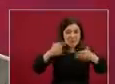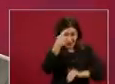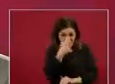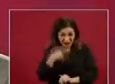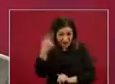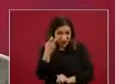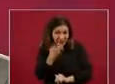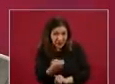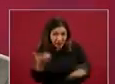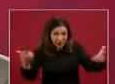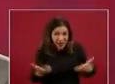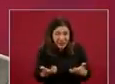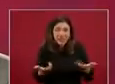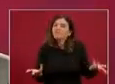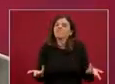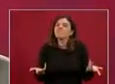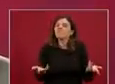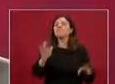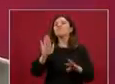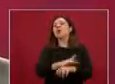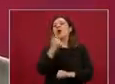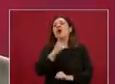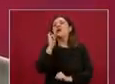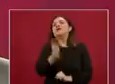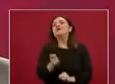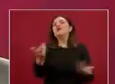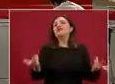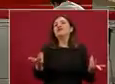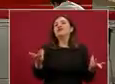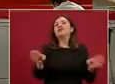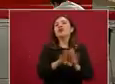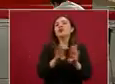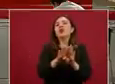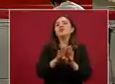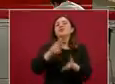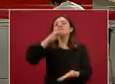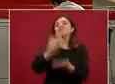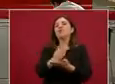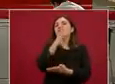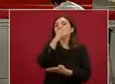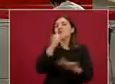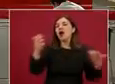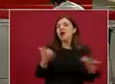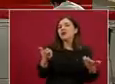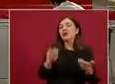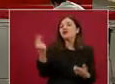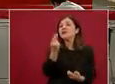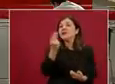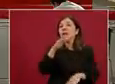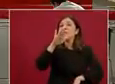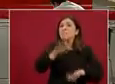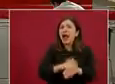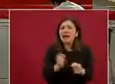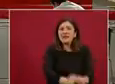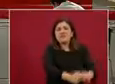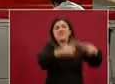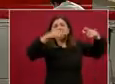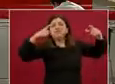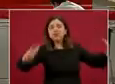fácil lograrlo. La razón principal es una restricción metodológica. Se requieren tamaños